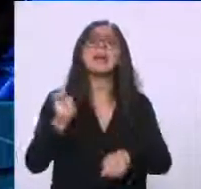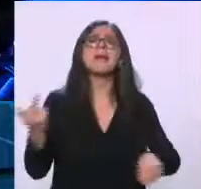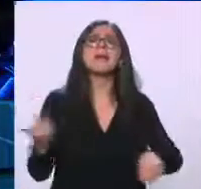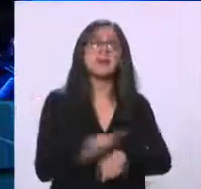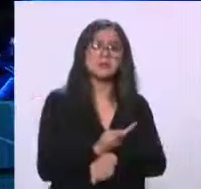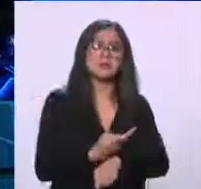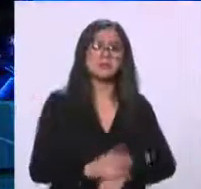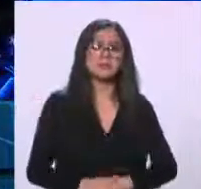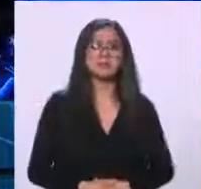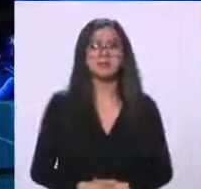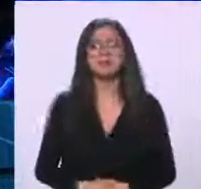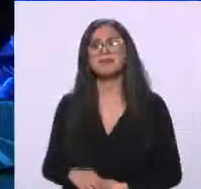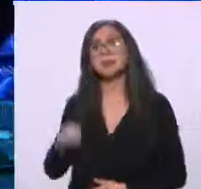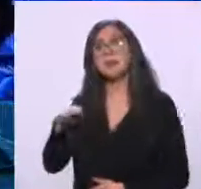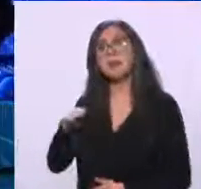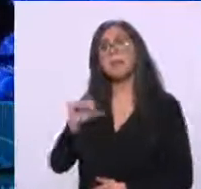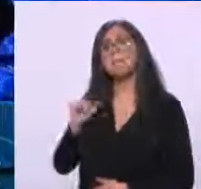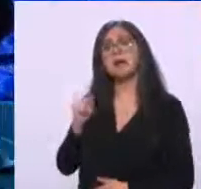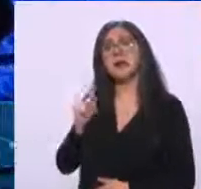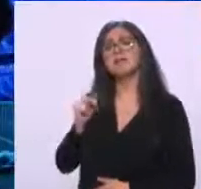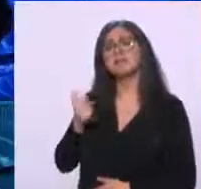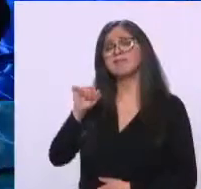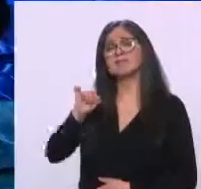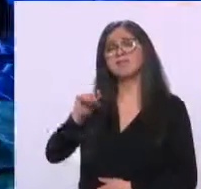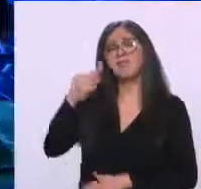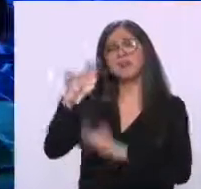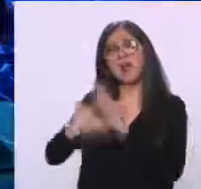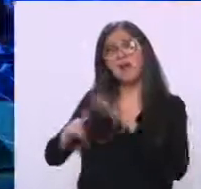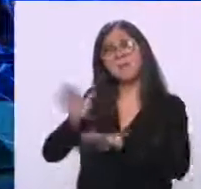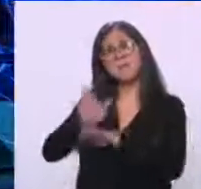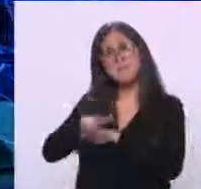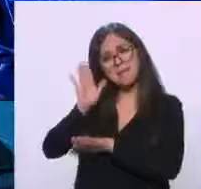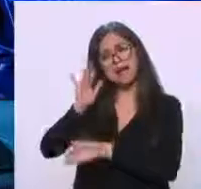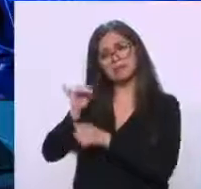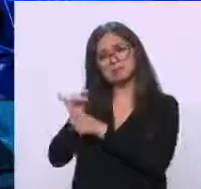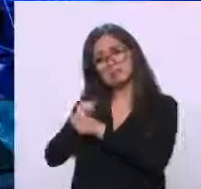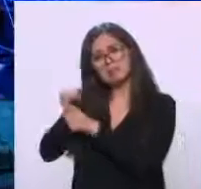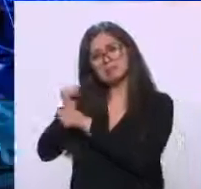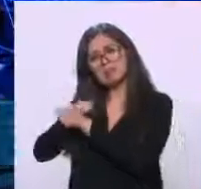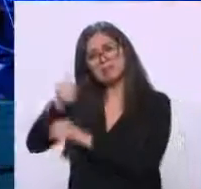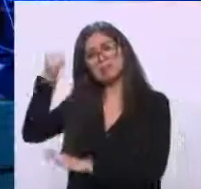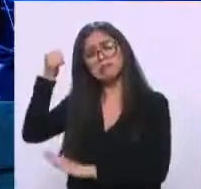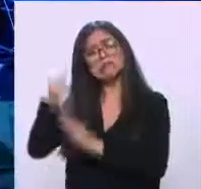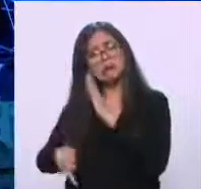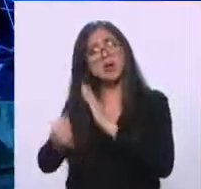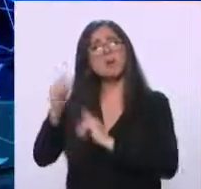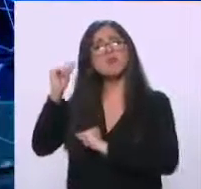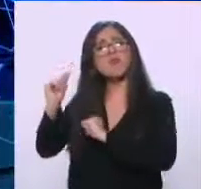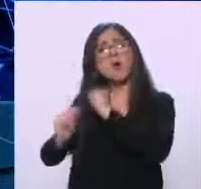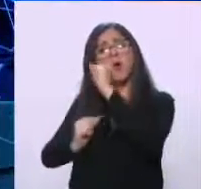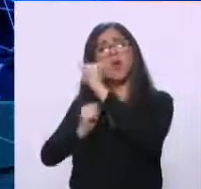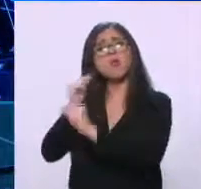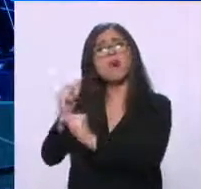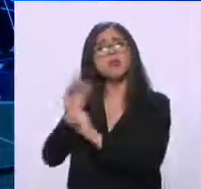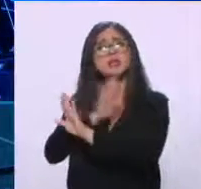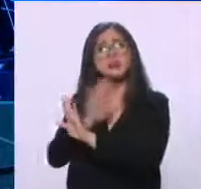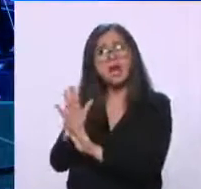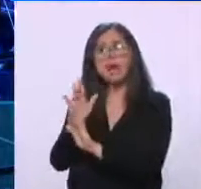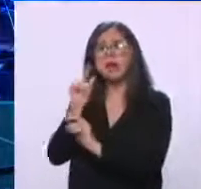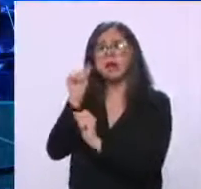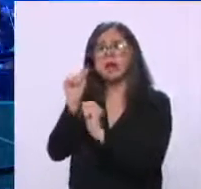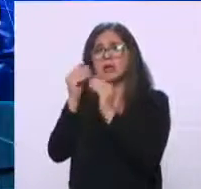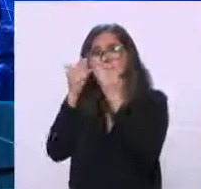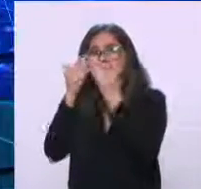por investigar, las líneas de investigación, tenemos que ver hacia dónde se dirigen, pero ya encontramos finalmente una luz en